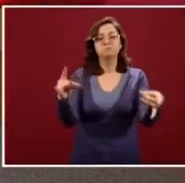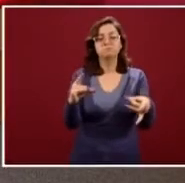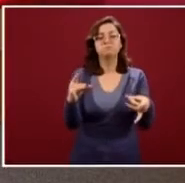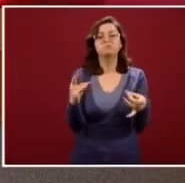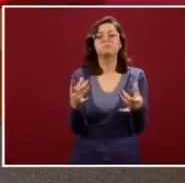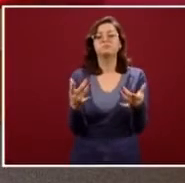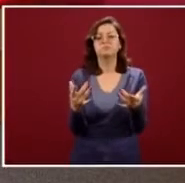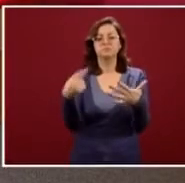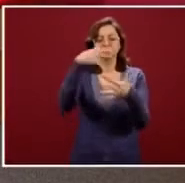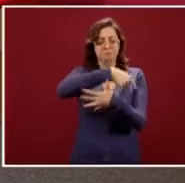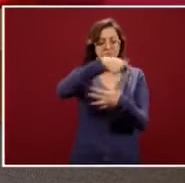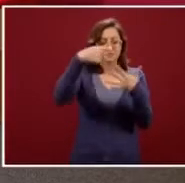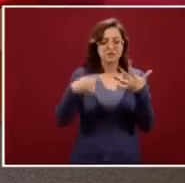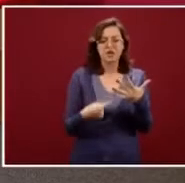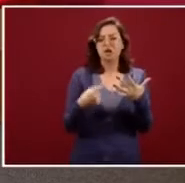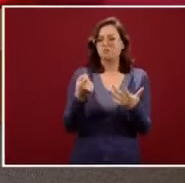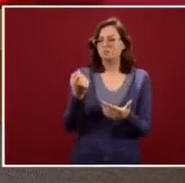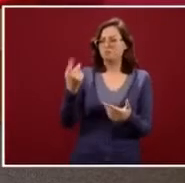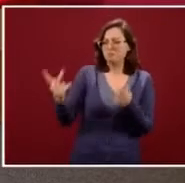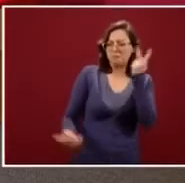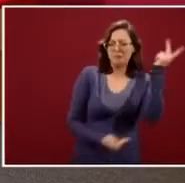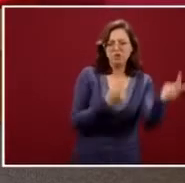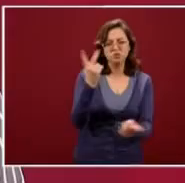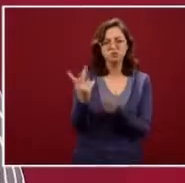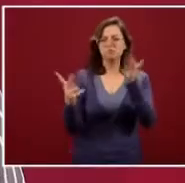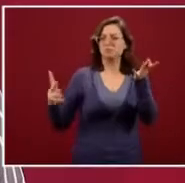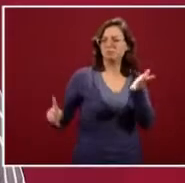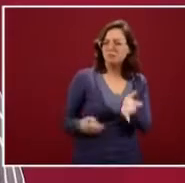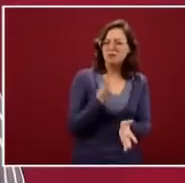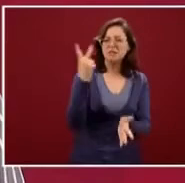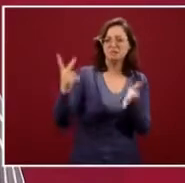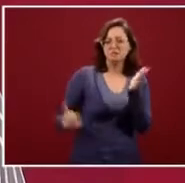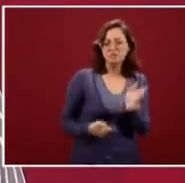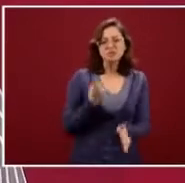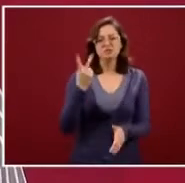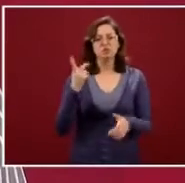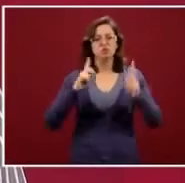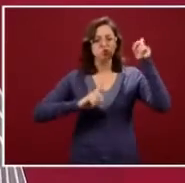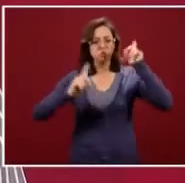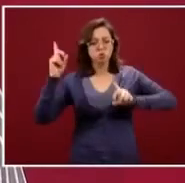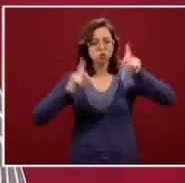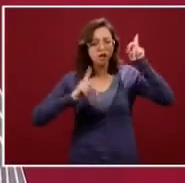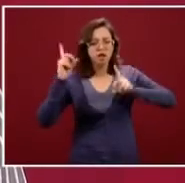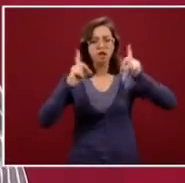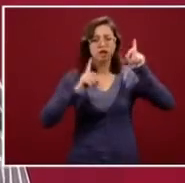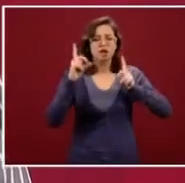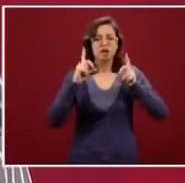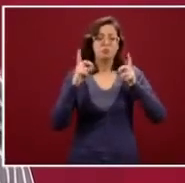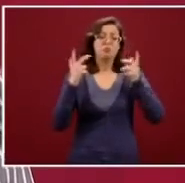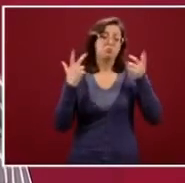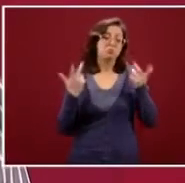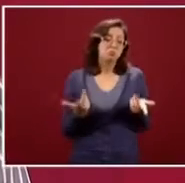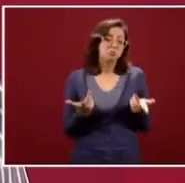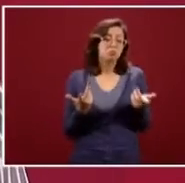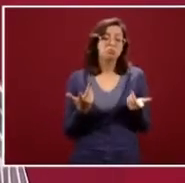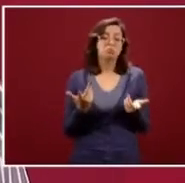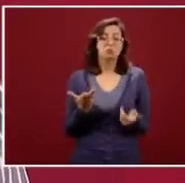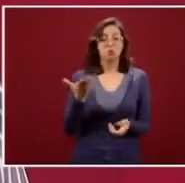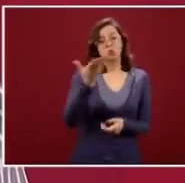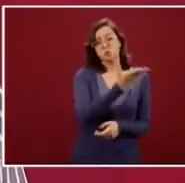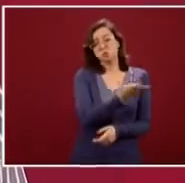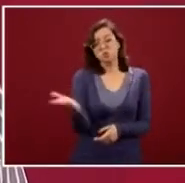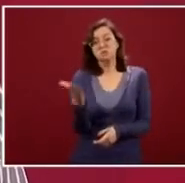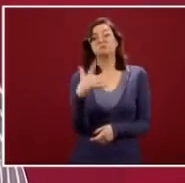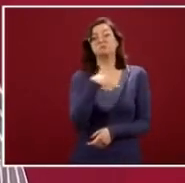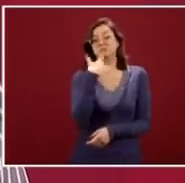elementos que han sido preguntas repetidas del público o inquietudes, desde luego a reserva de lo que ustedes